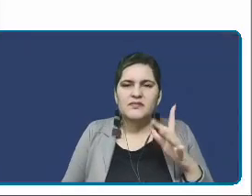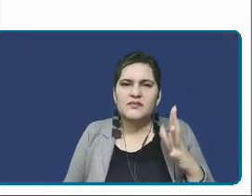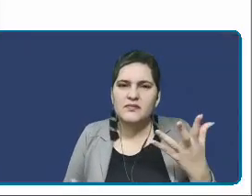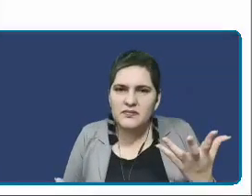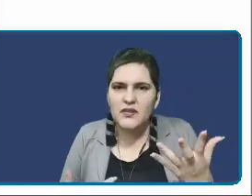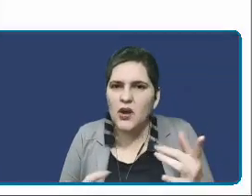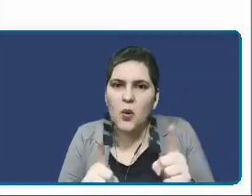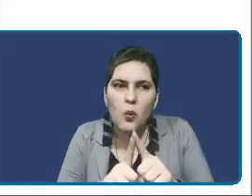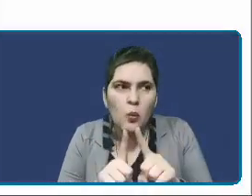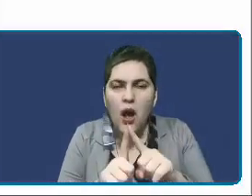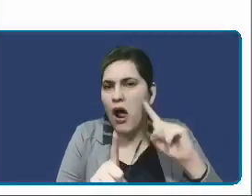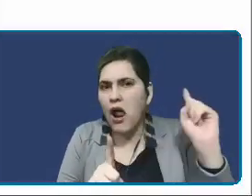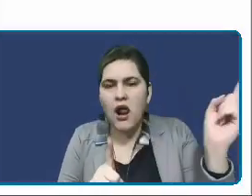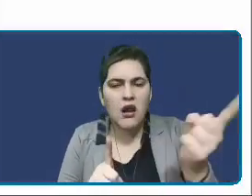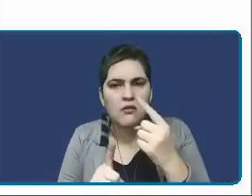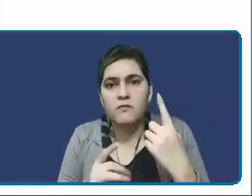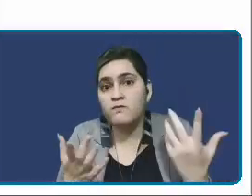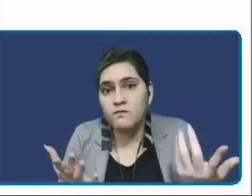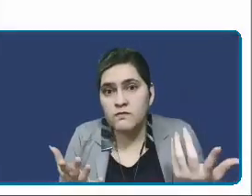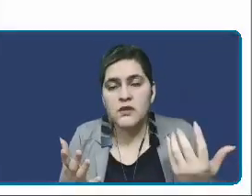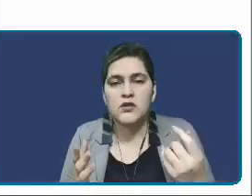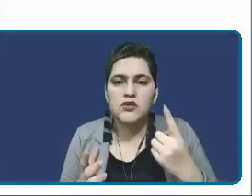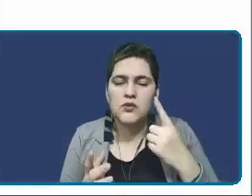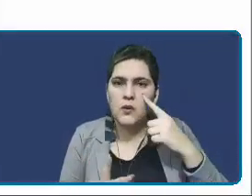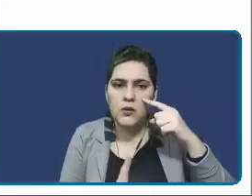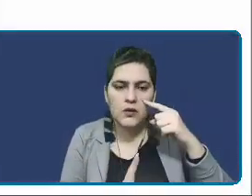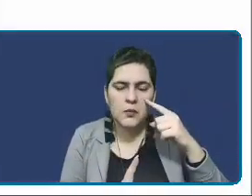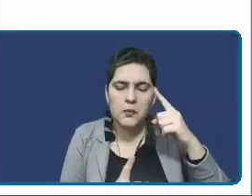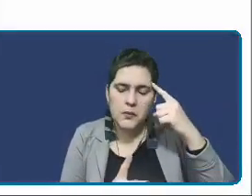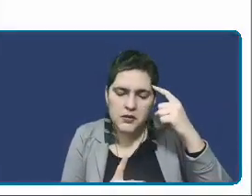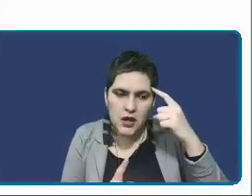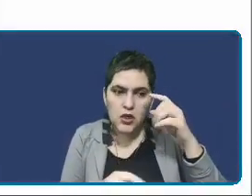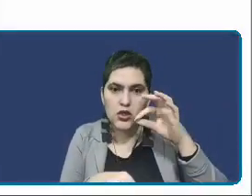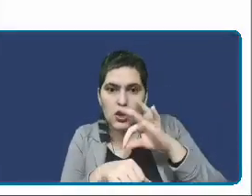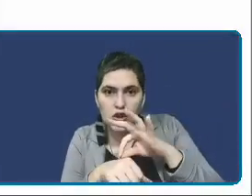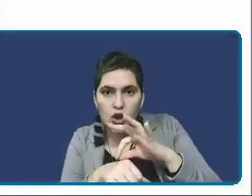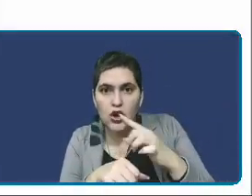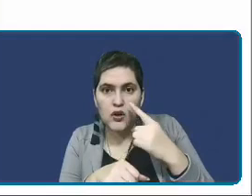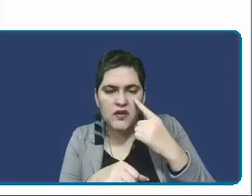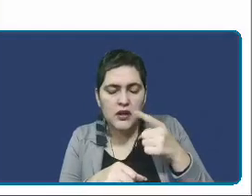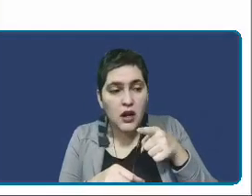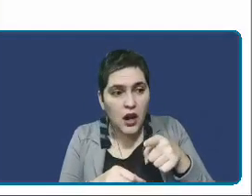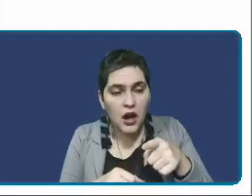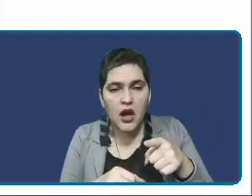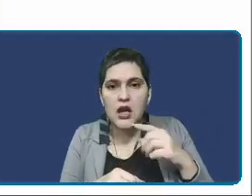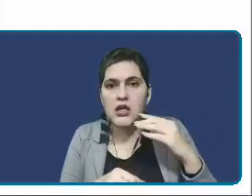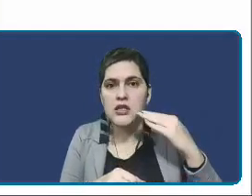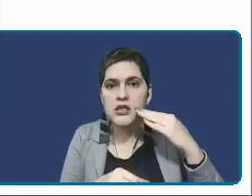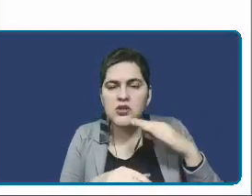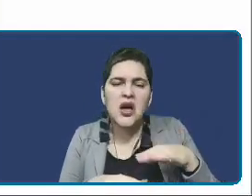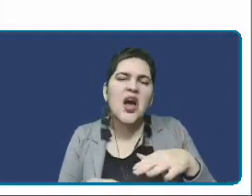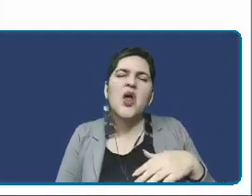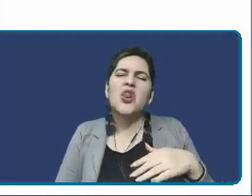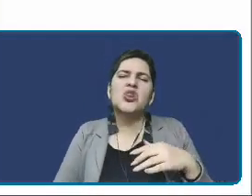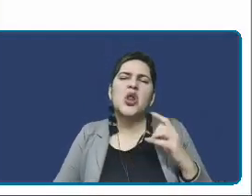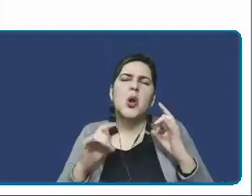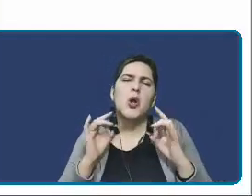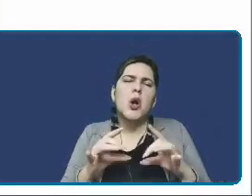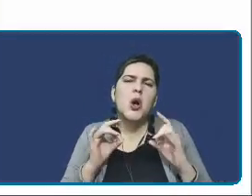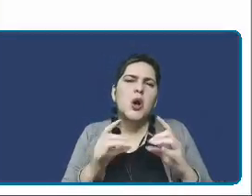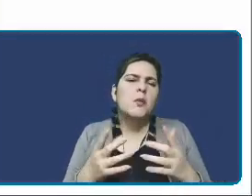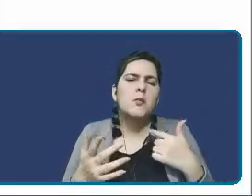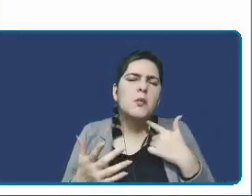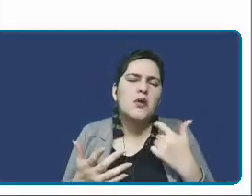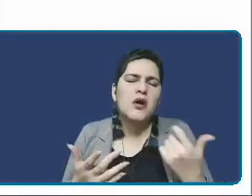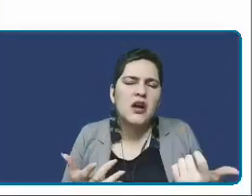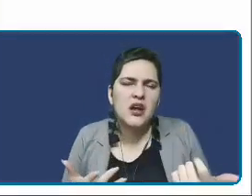Entonces, no nos tenemos que quedar solo los médicos, ¿no es cierto?, los pediatras con que, el dolor de guata es porque a lo mejor